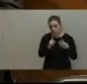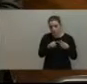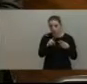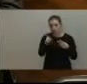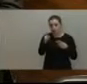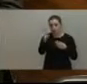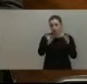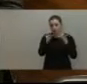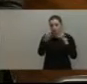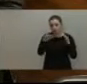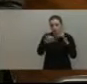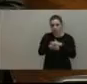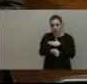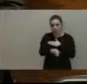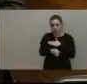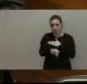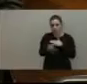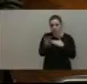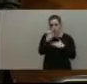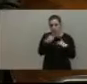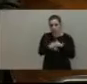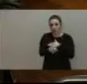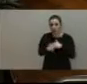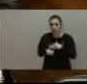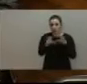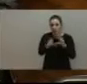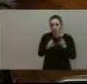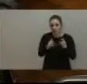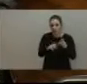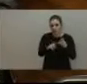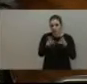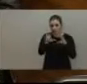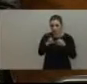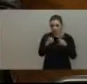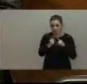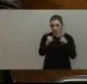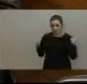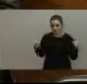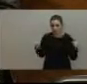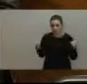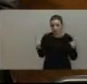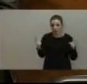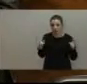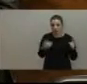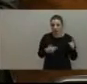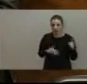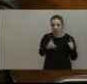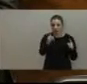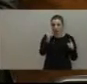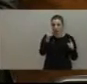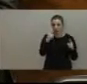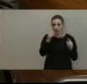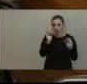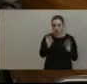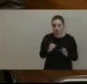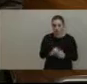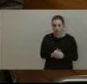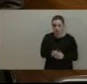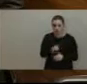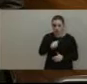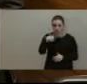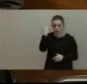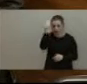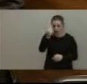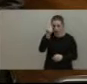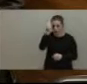en educación superior y aprendizaje a lo largo de la vida. Bien, dicho esto, nosotros